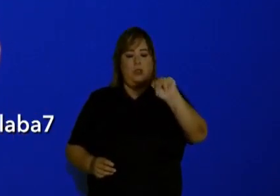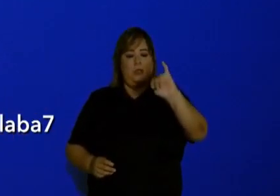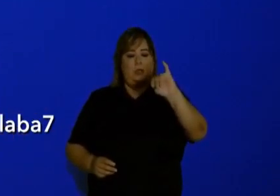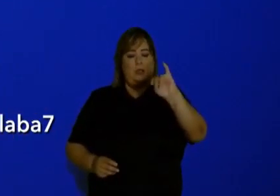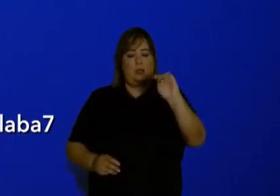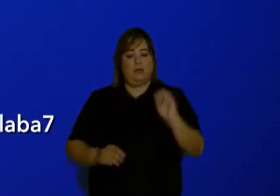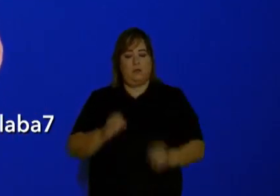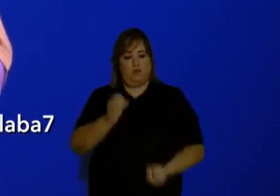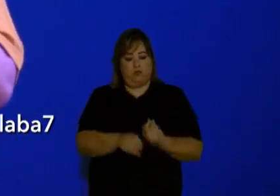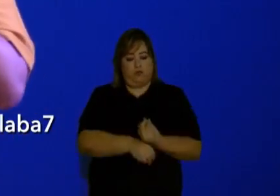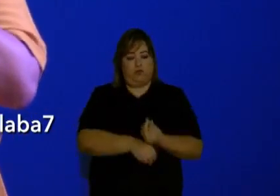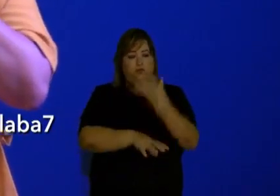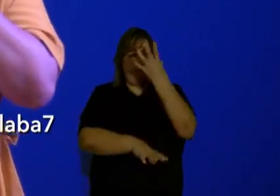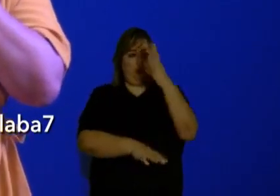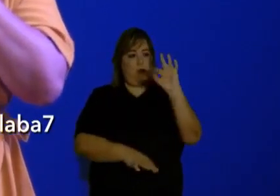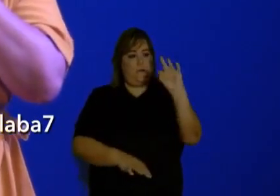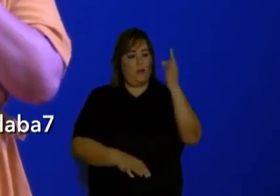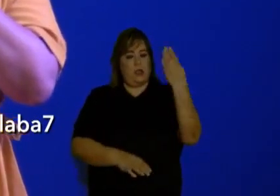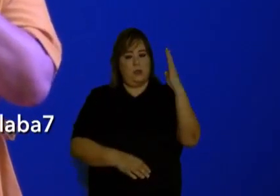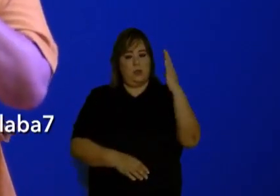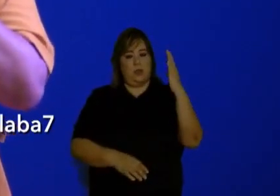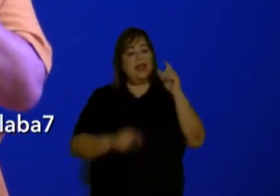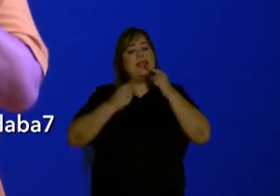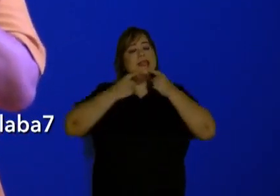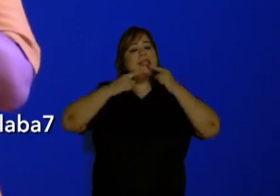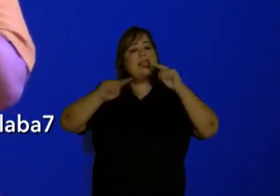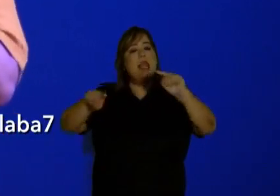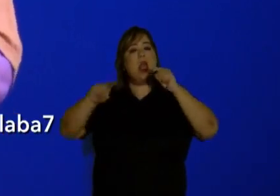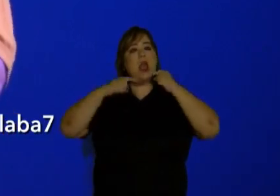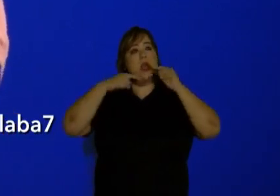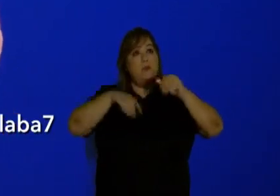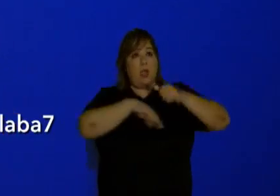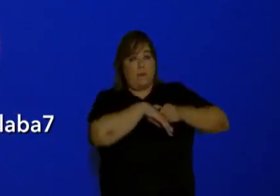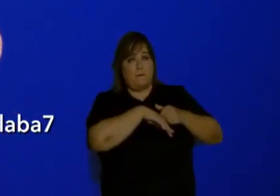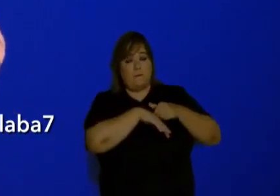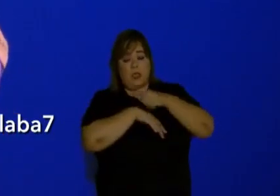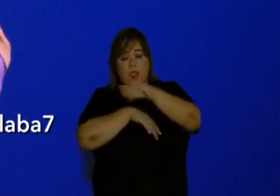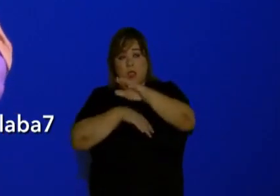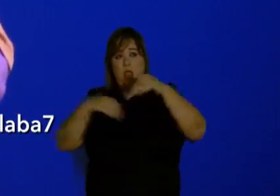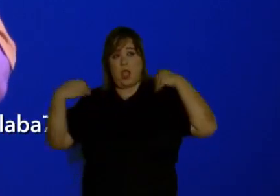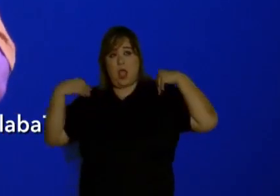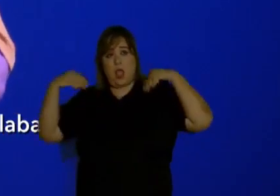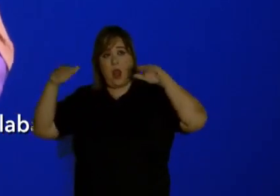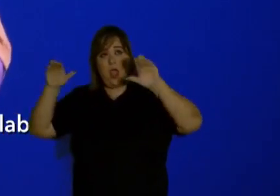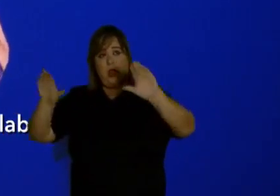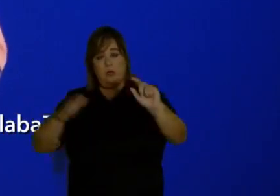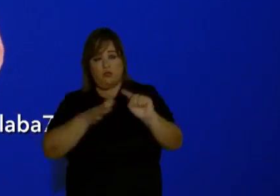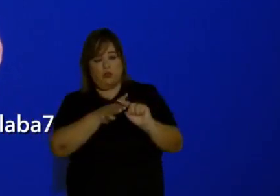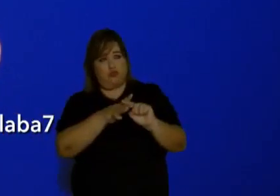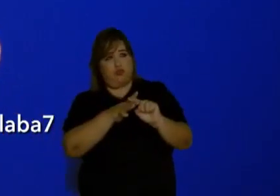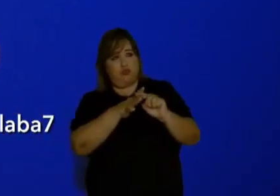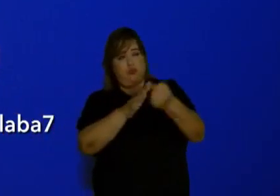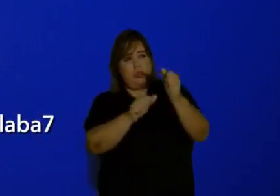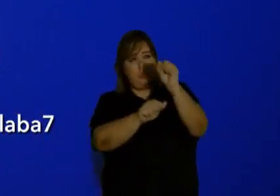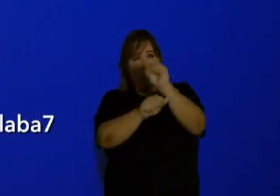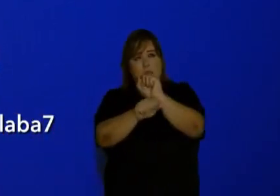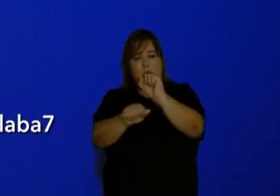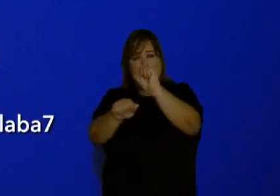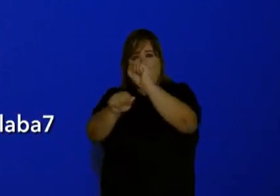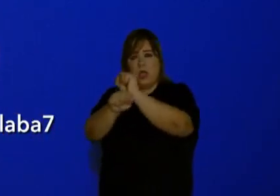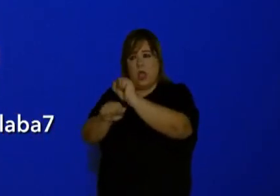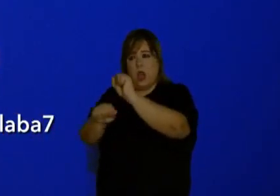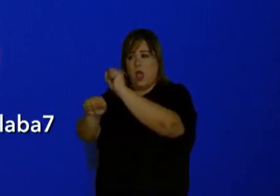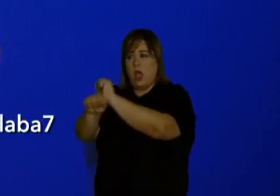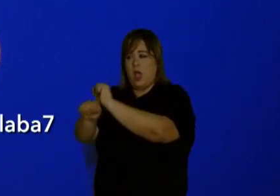redes, Señor, declaramos, Señor, que tú envías ángeles, Señor, oh Padre, que comienzan a hacer el trabajo, Señor, por el